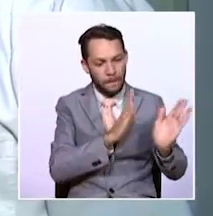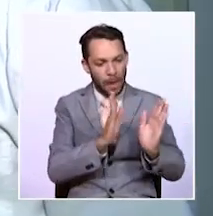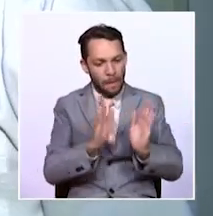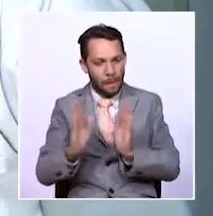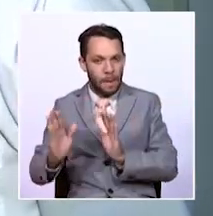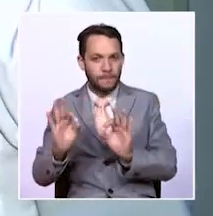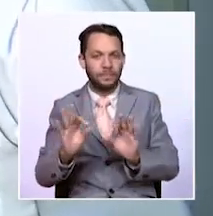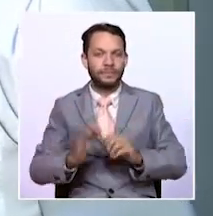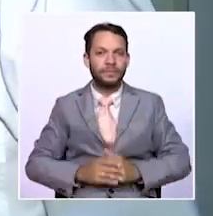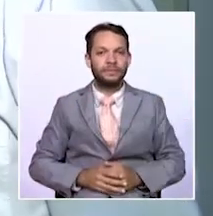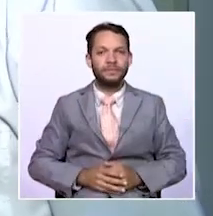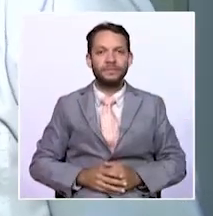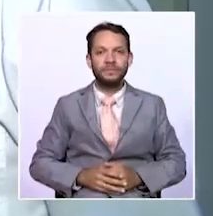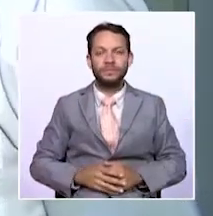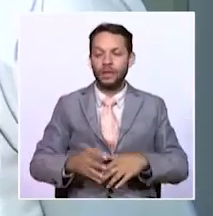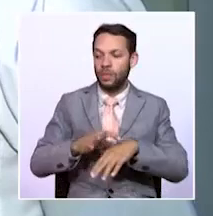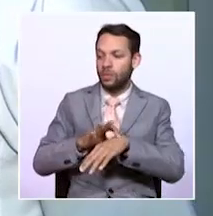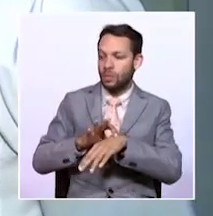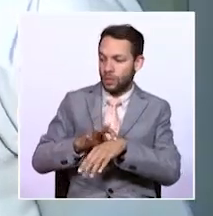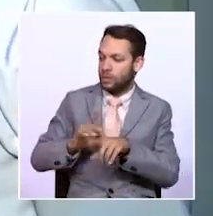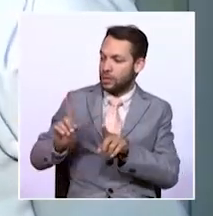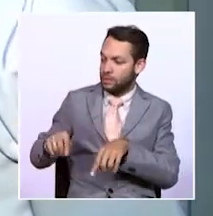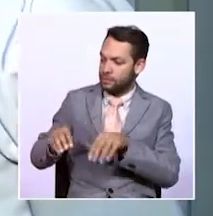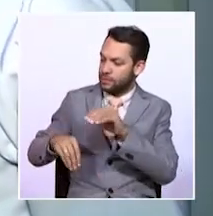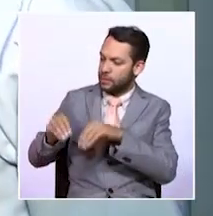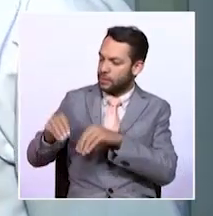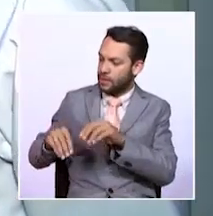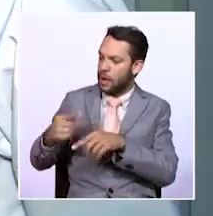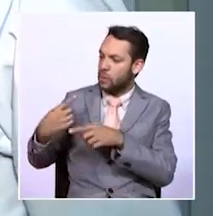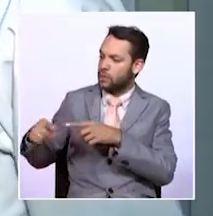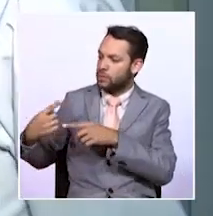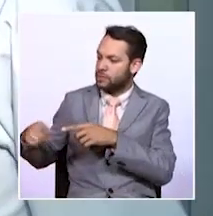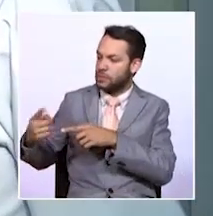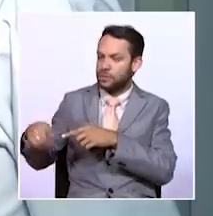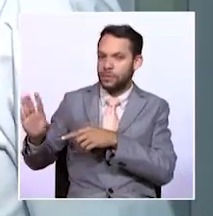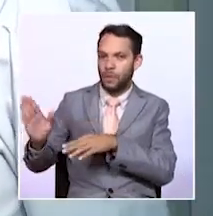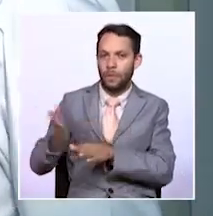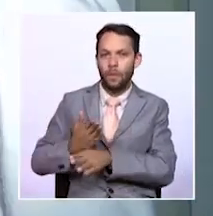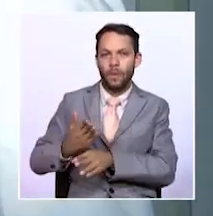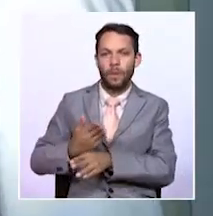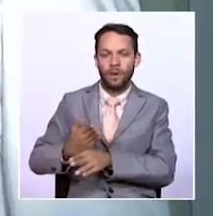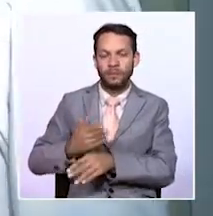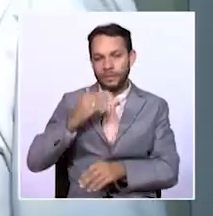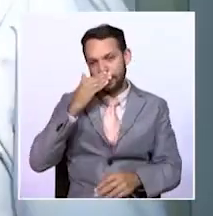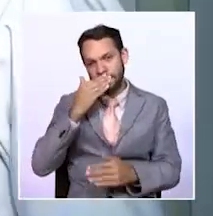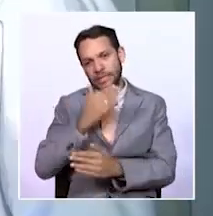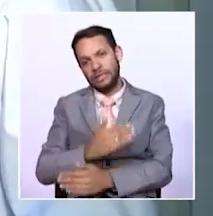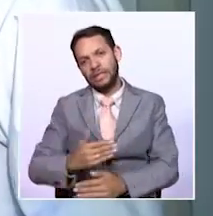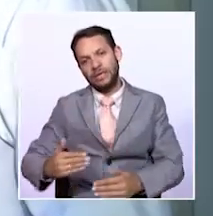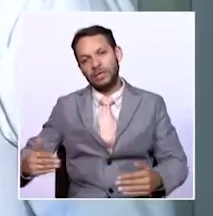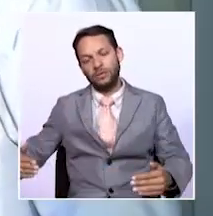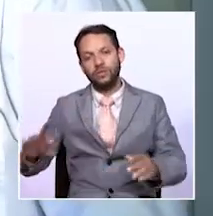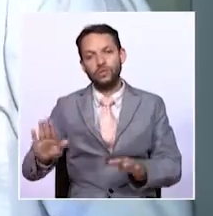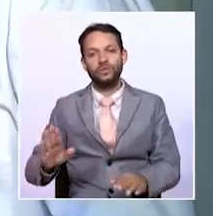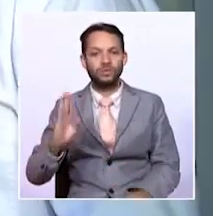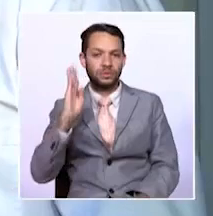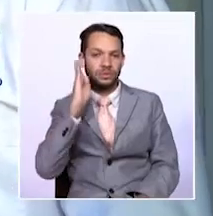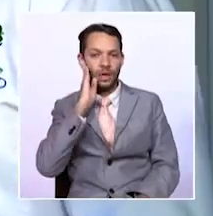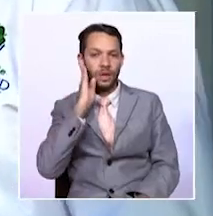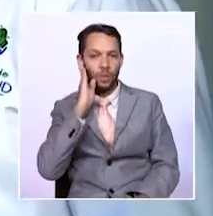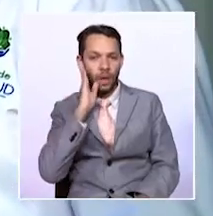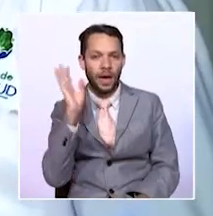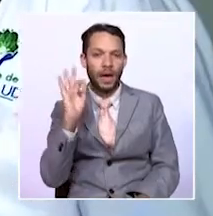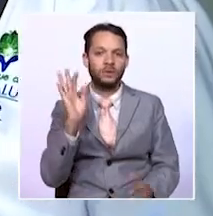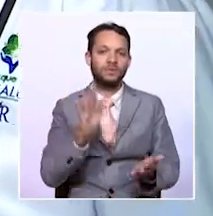terapéutico. Doctor, y vemos ahora también con mucha frecuencia los problemas en los niños por los usos del celular y de la tablet y todo